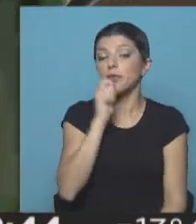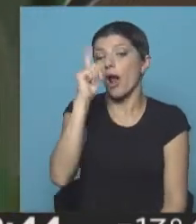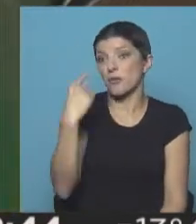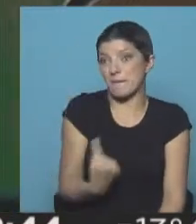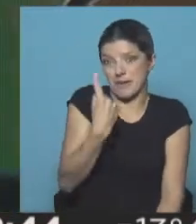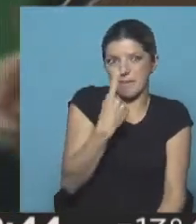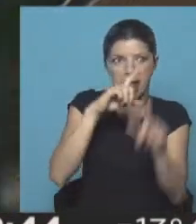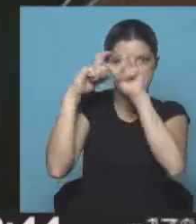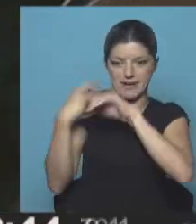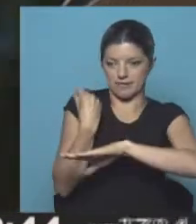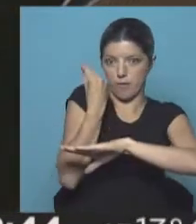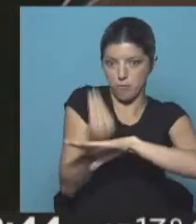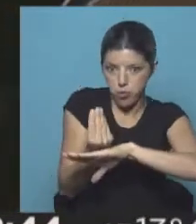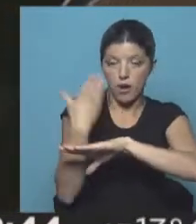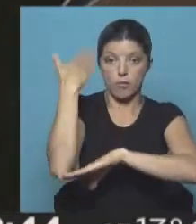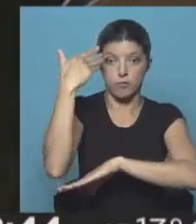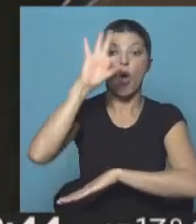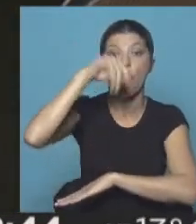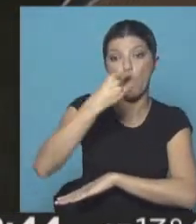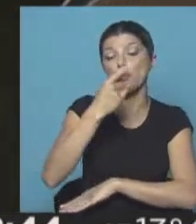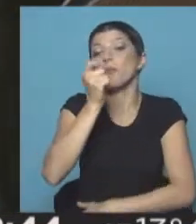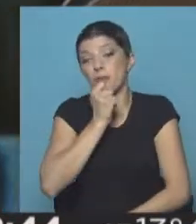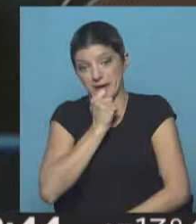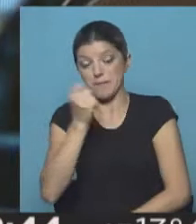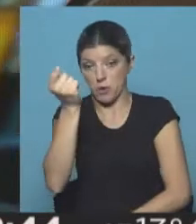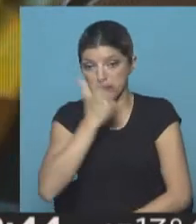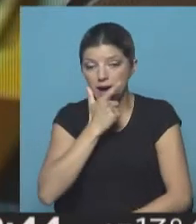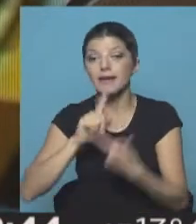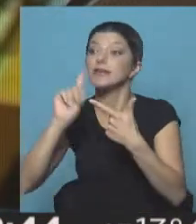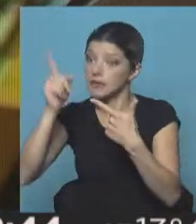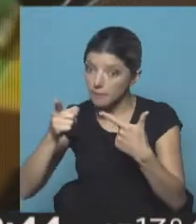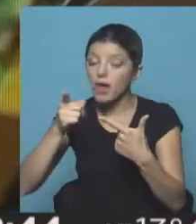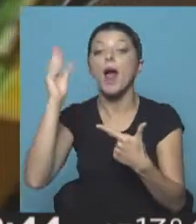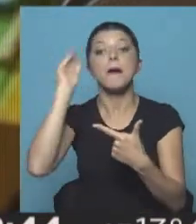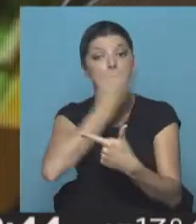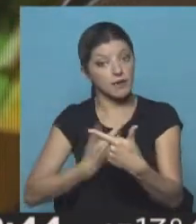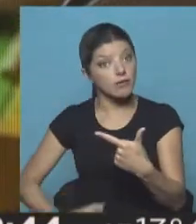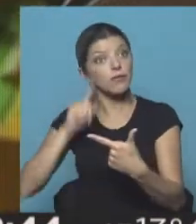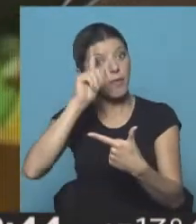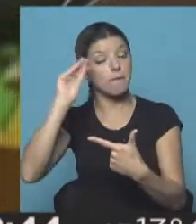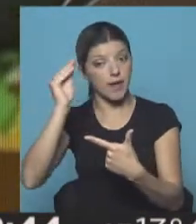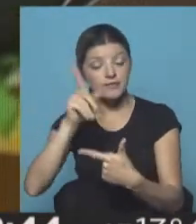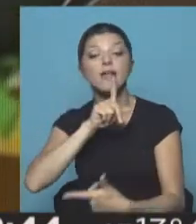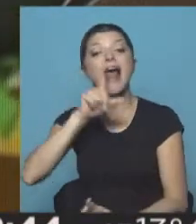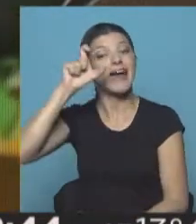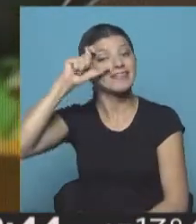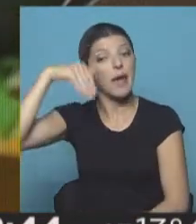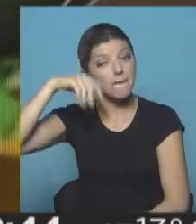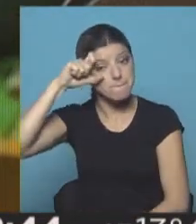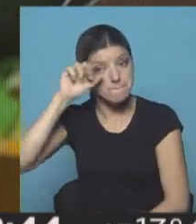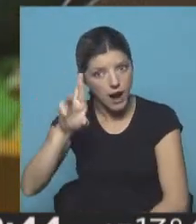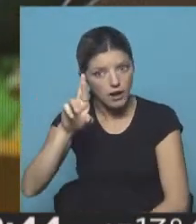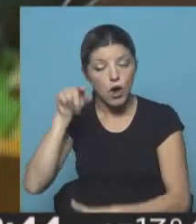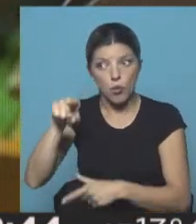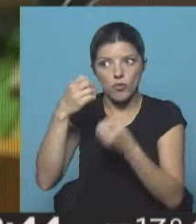vez hablando en Naciones Unidas, como el presidente argentino Macri, y como el presidente Temer, que en realidad es digamos, cuando empezaba a hablar,